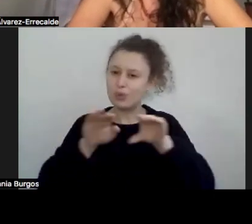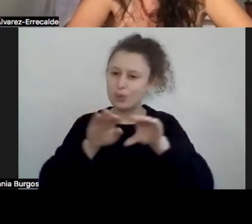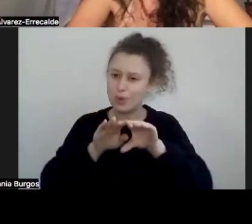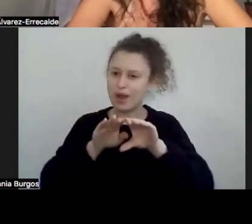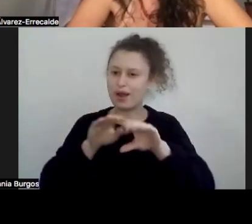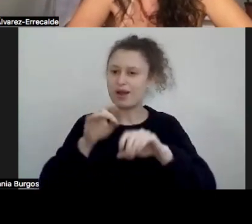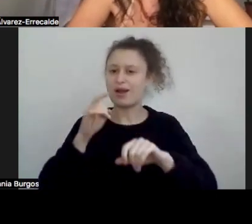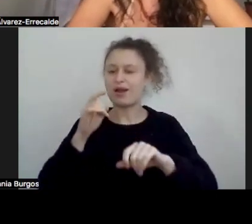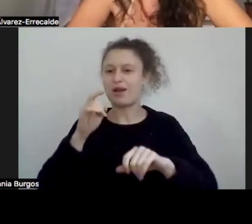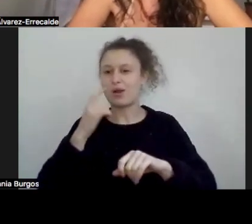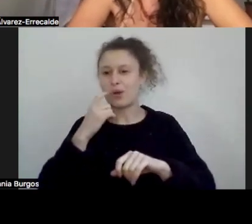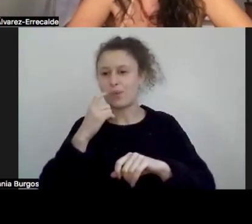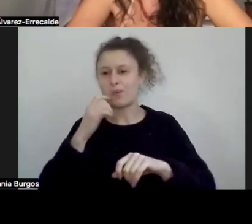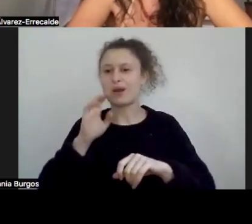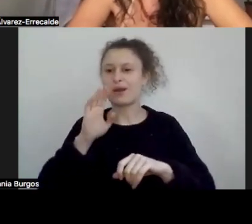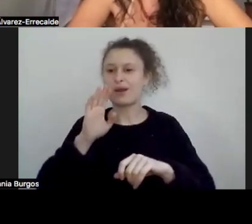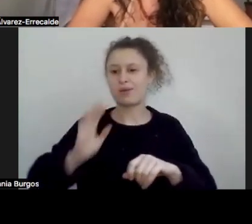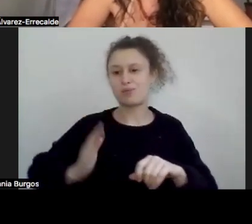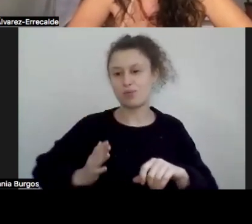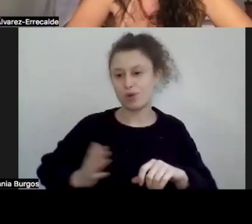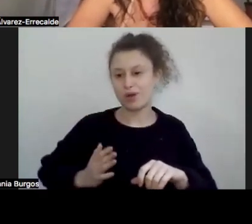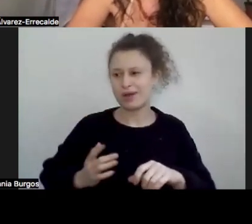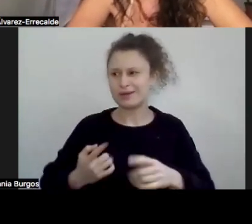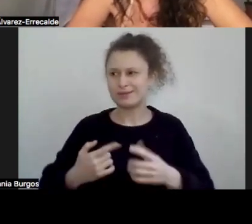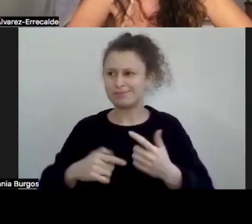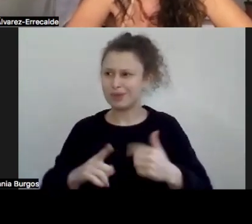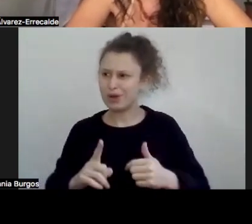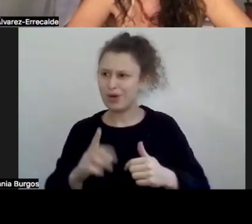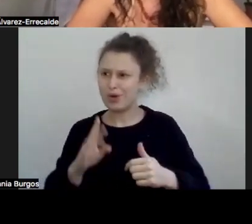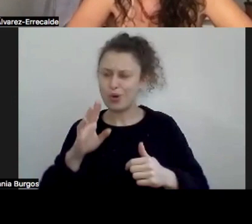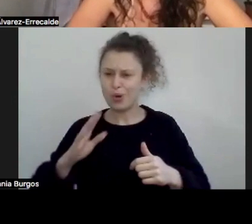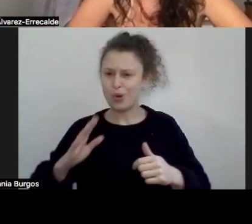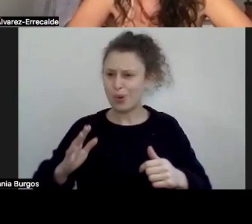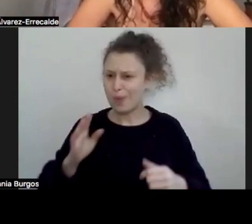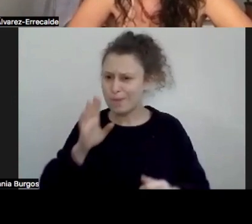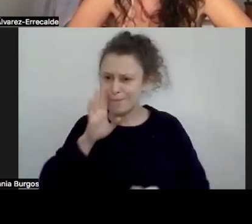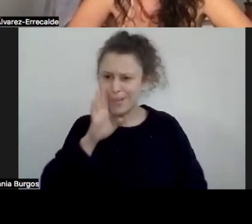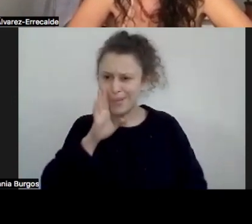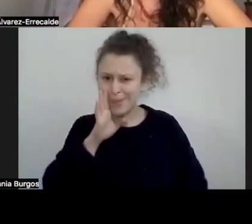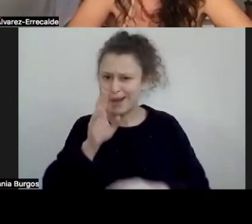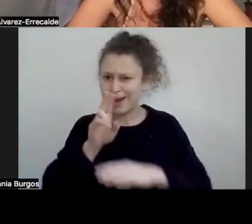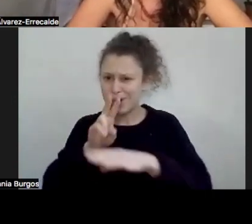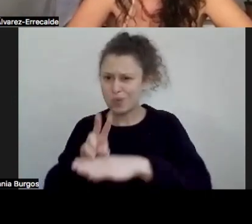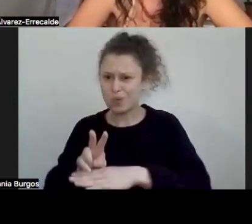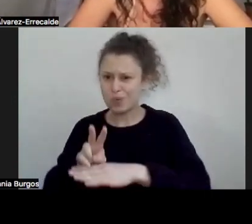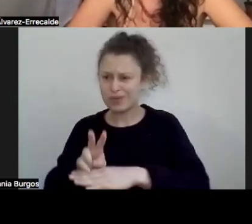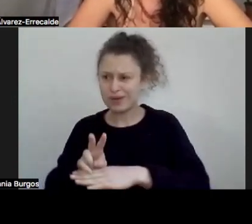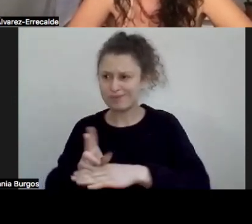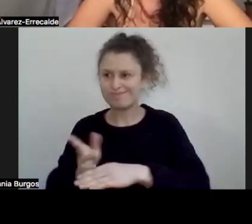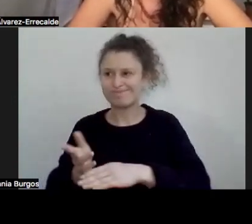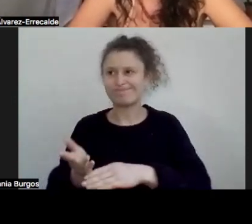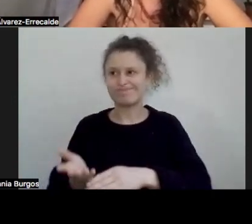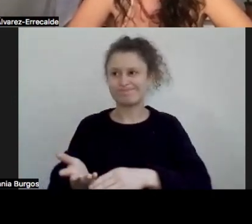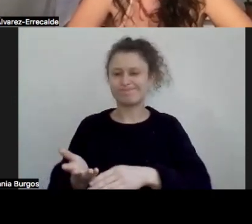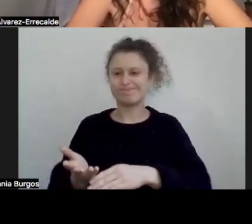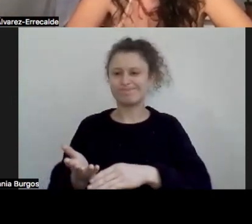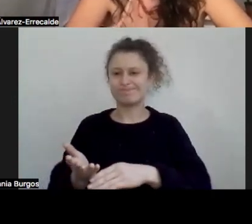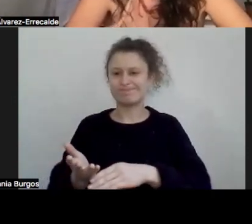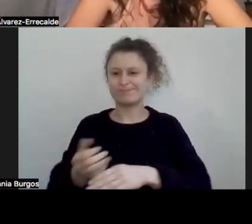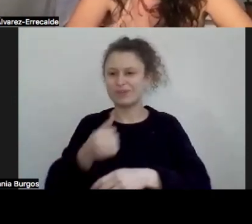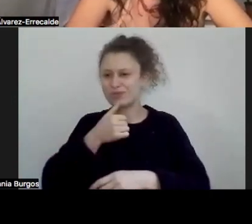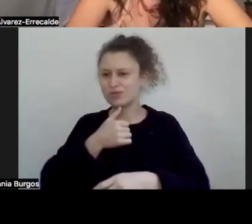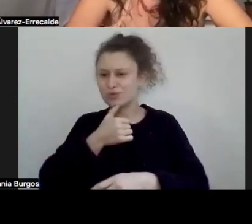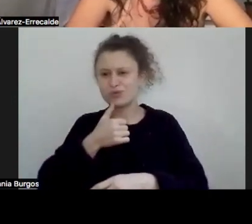la hora de mamás cuidadoras, ¿no? O sea, qué poca conciencia a la hora de planificar soluciones.